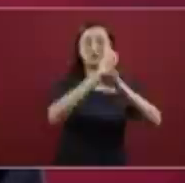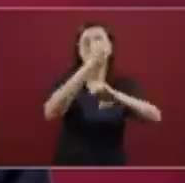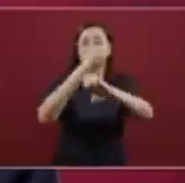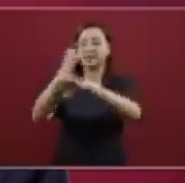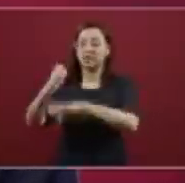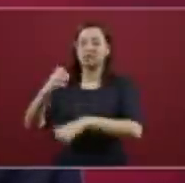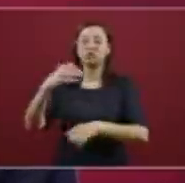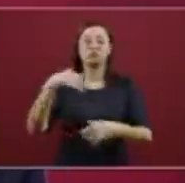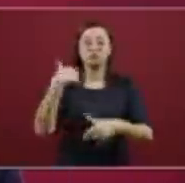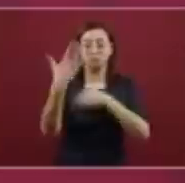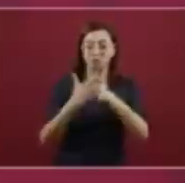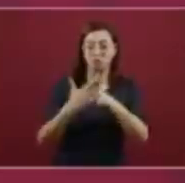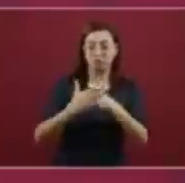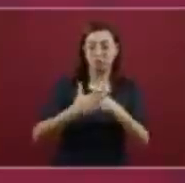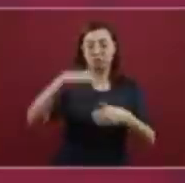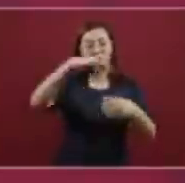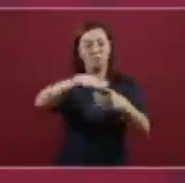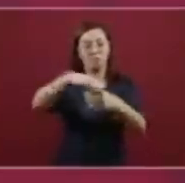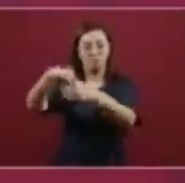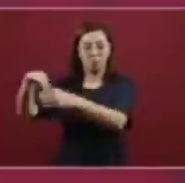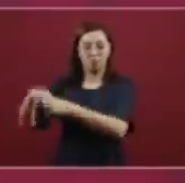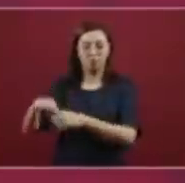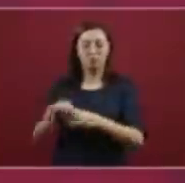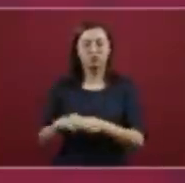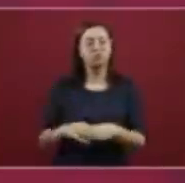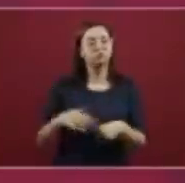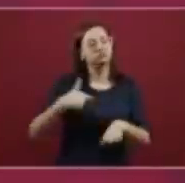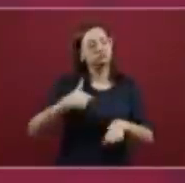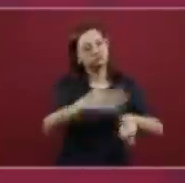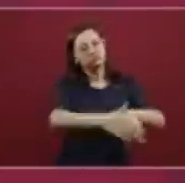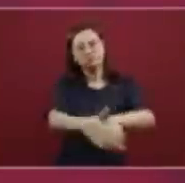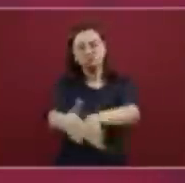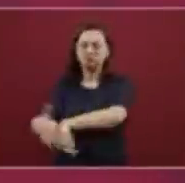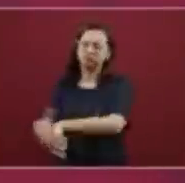es un llamado fraterno